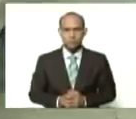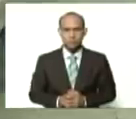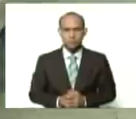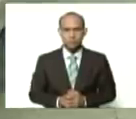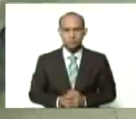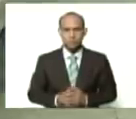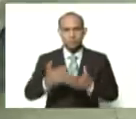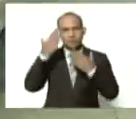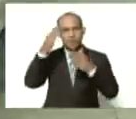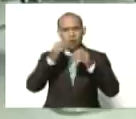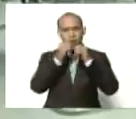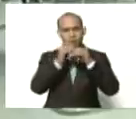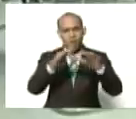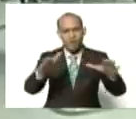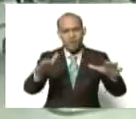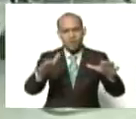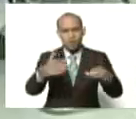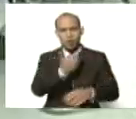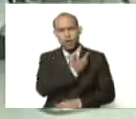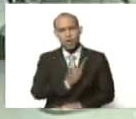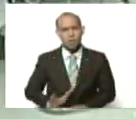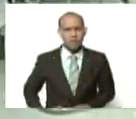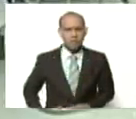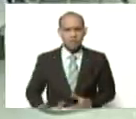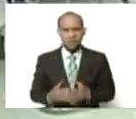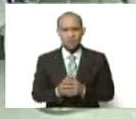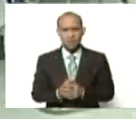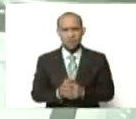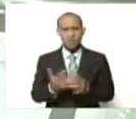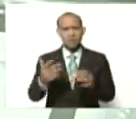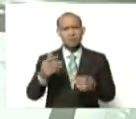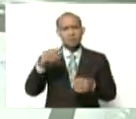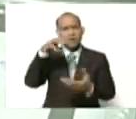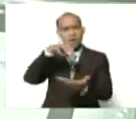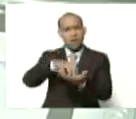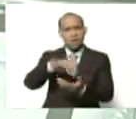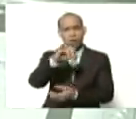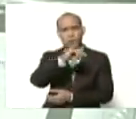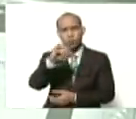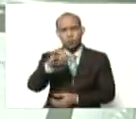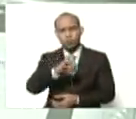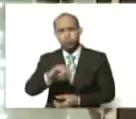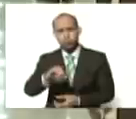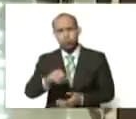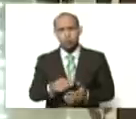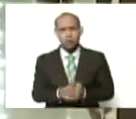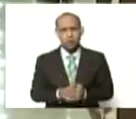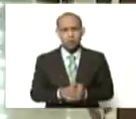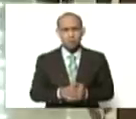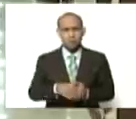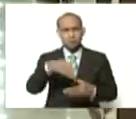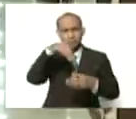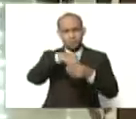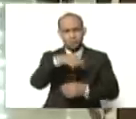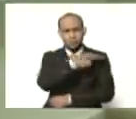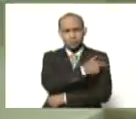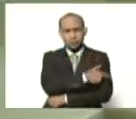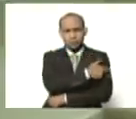Saludos y bendiciones, presidente. Estamos transmitiendo desde el estado Zulia, de las instalaciones del oncológico del